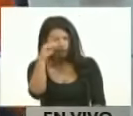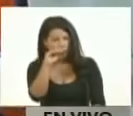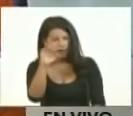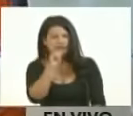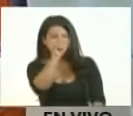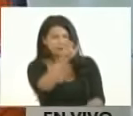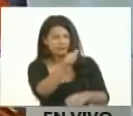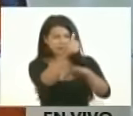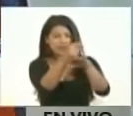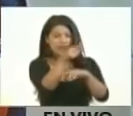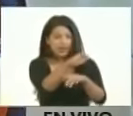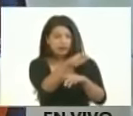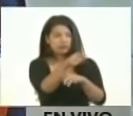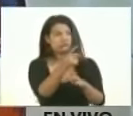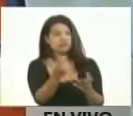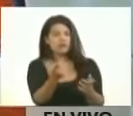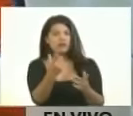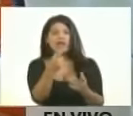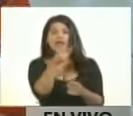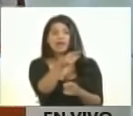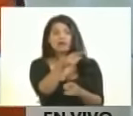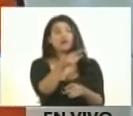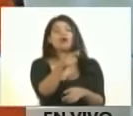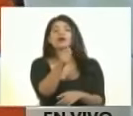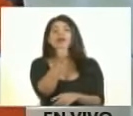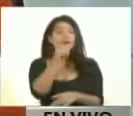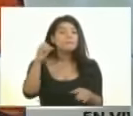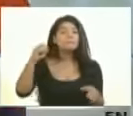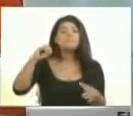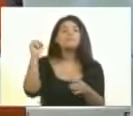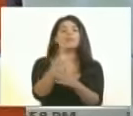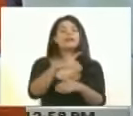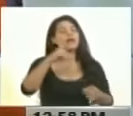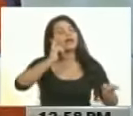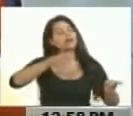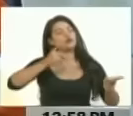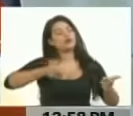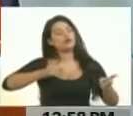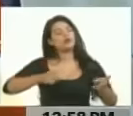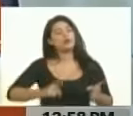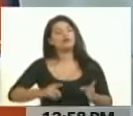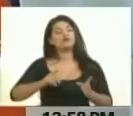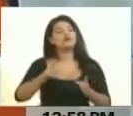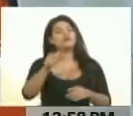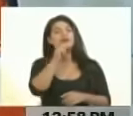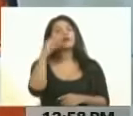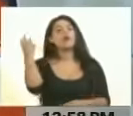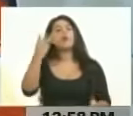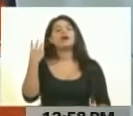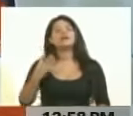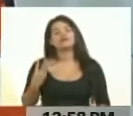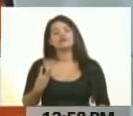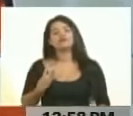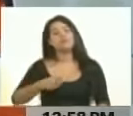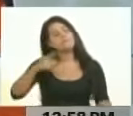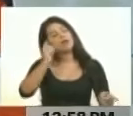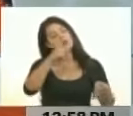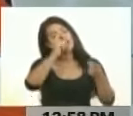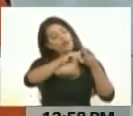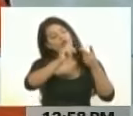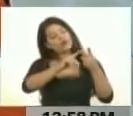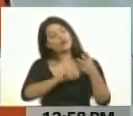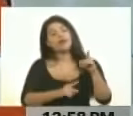y cumpliendo mandato, un guión desde los centros imperiales, directamente desde Washington, obviamente son